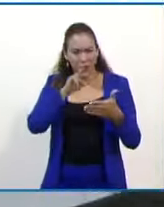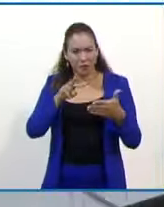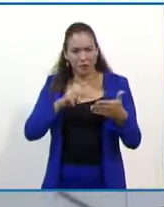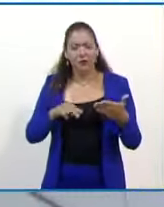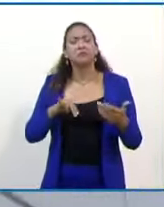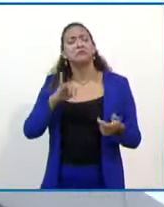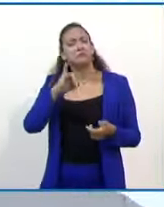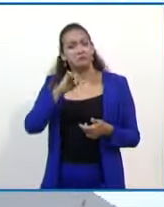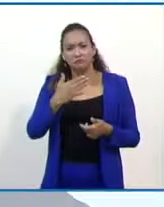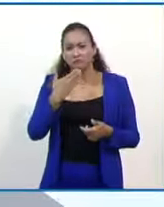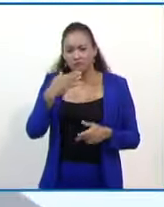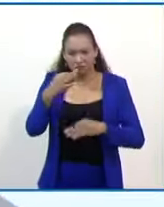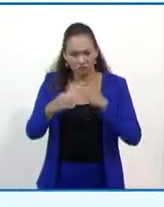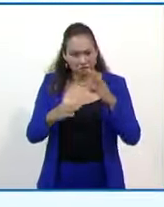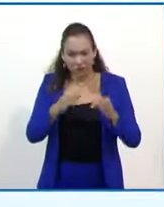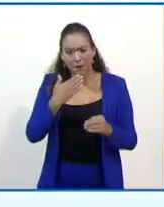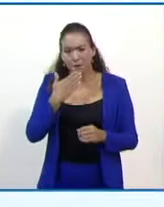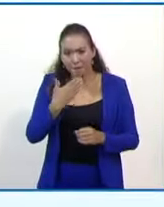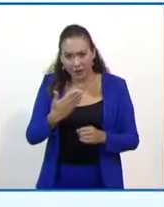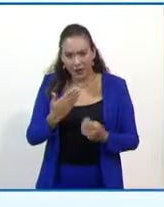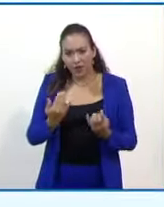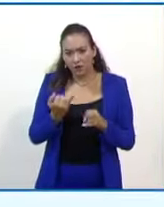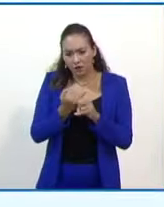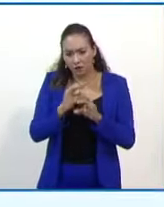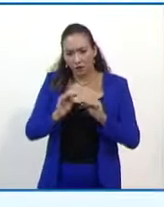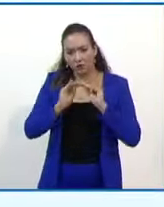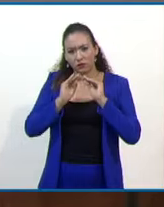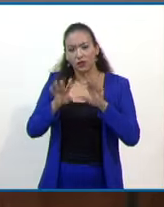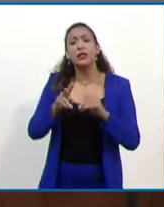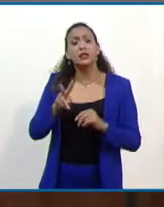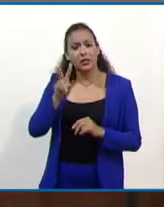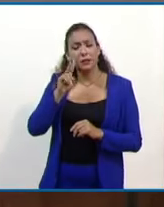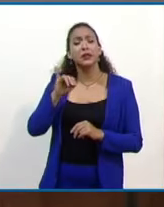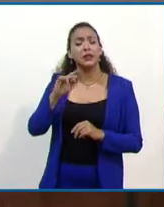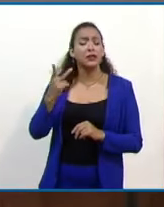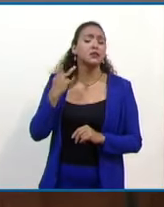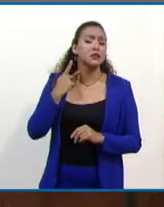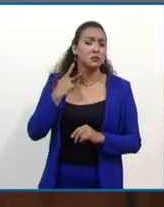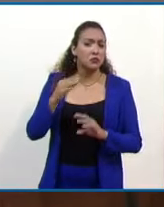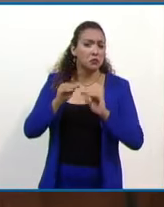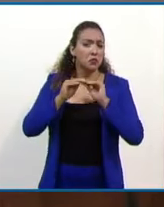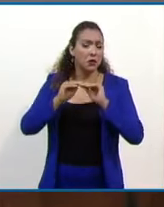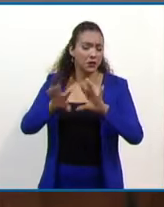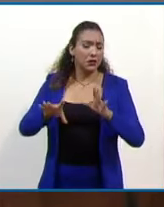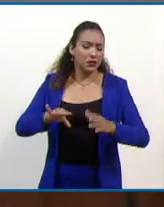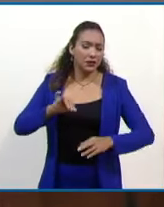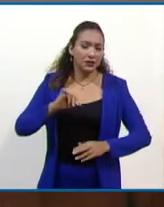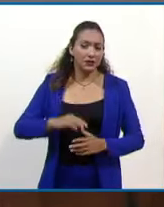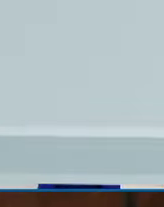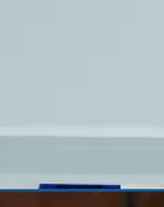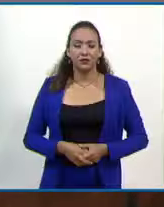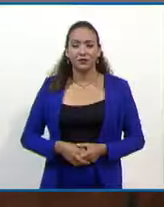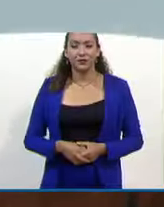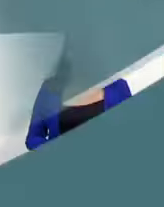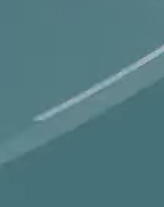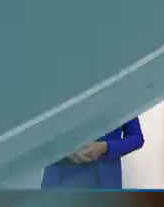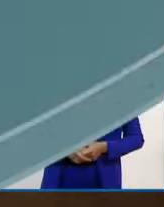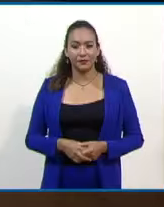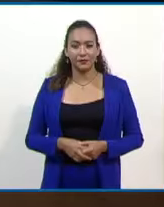necesarios para que la ciudadanía identifique que es una fuerza política la que transmite el promocional.